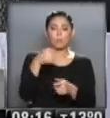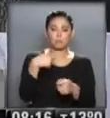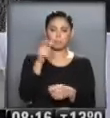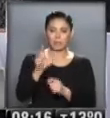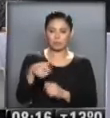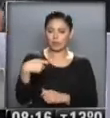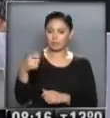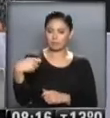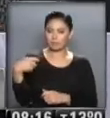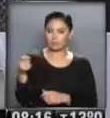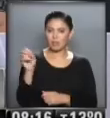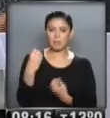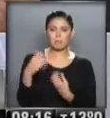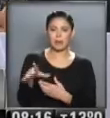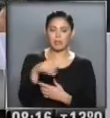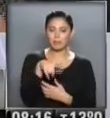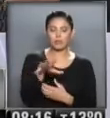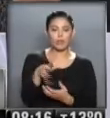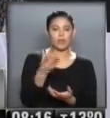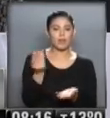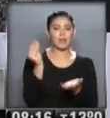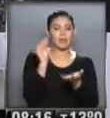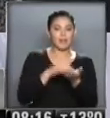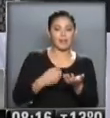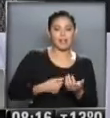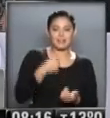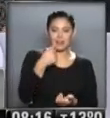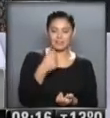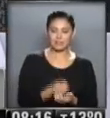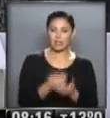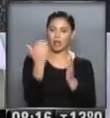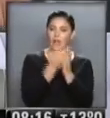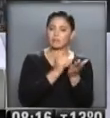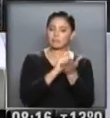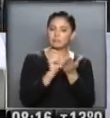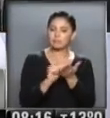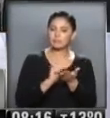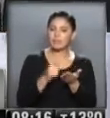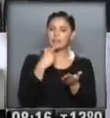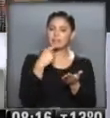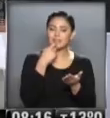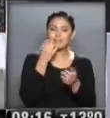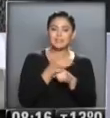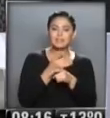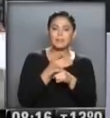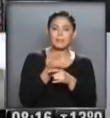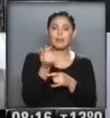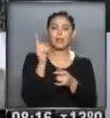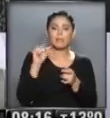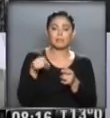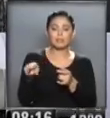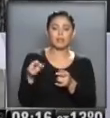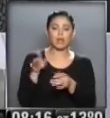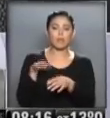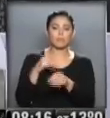aportaba lo que para ellos era ganancia porque registraban de una forma en los libros que siempre las pérdidas iban a las cuentas de los jubilados mientras ellos